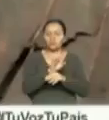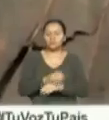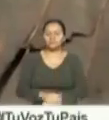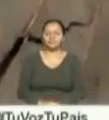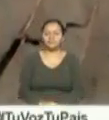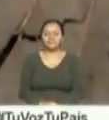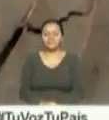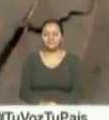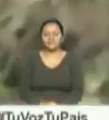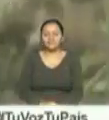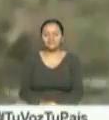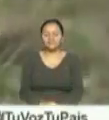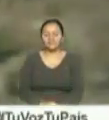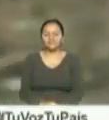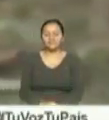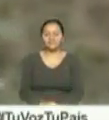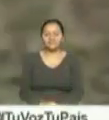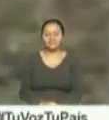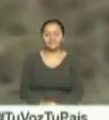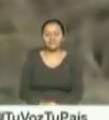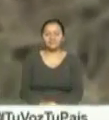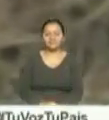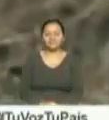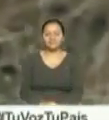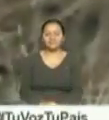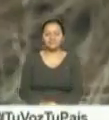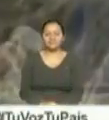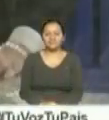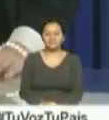país. Cristina Pavón, Noticiero Ciudadano.